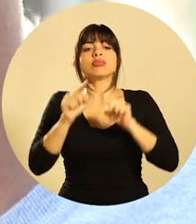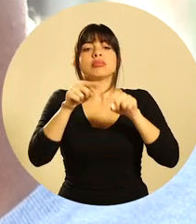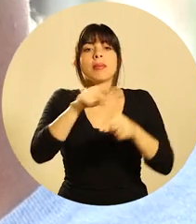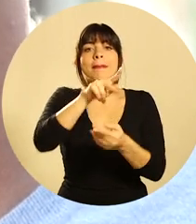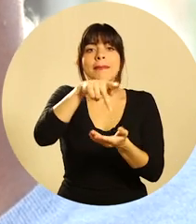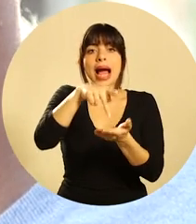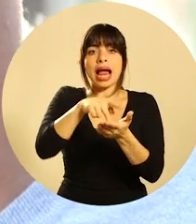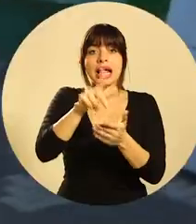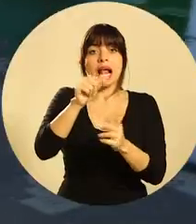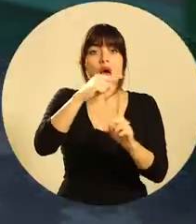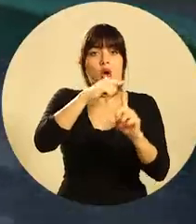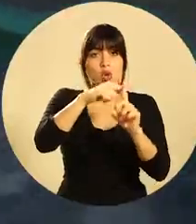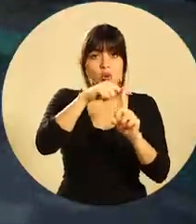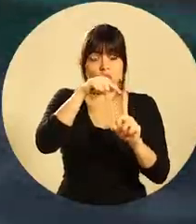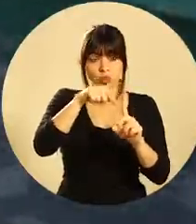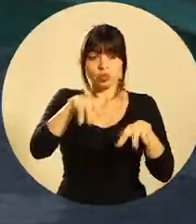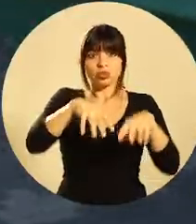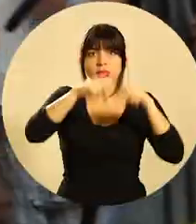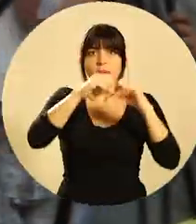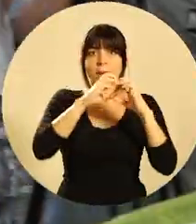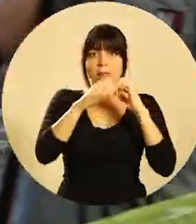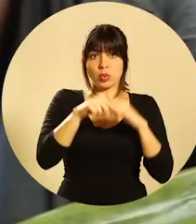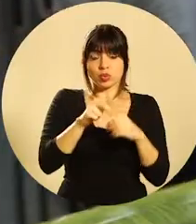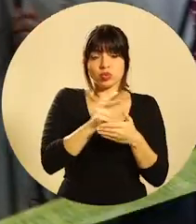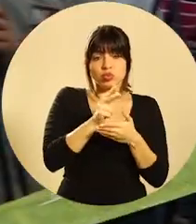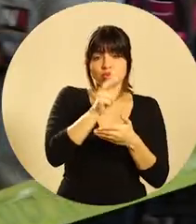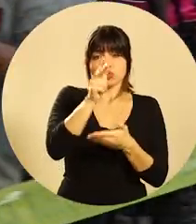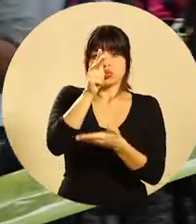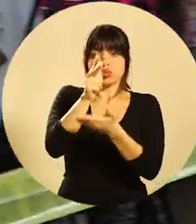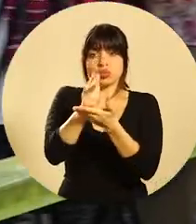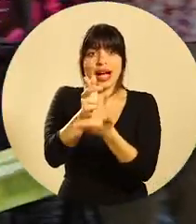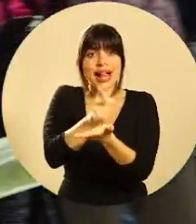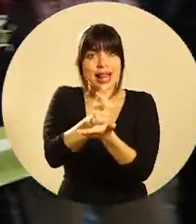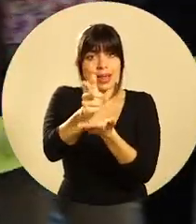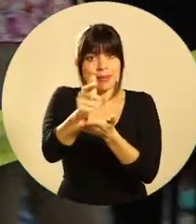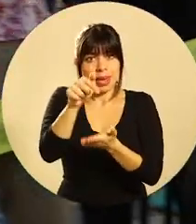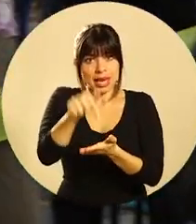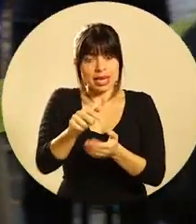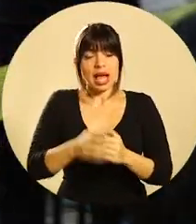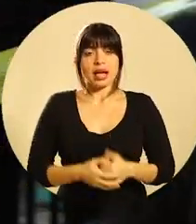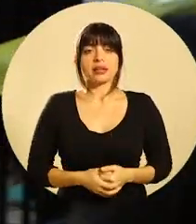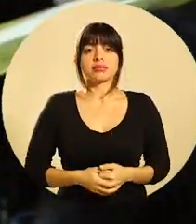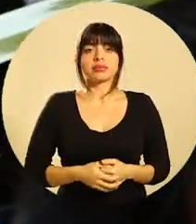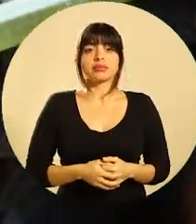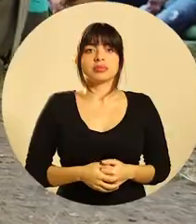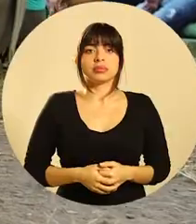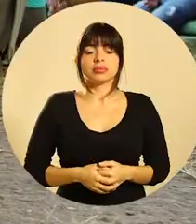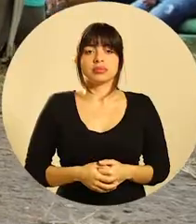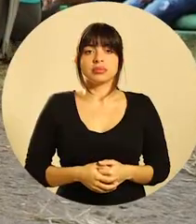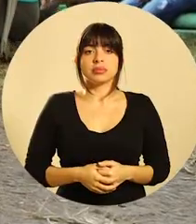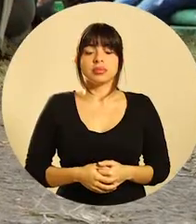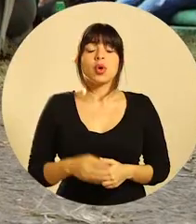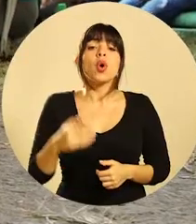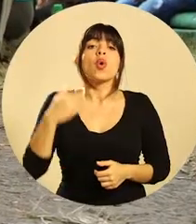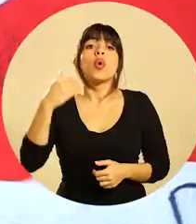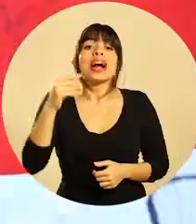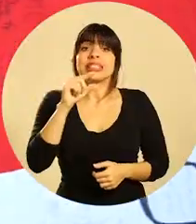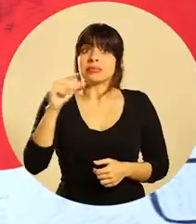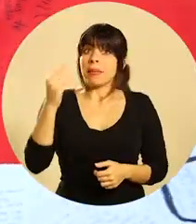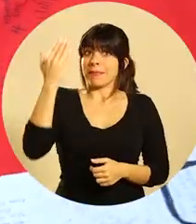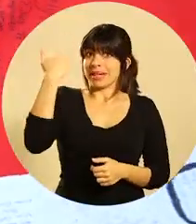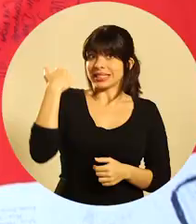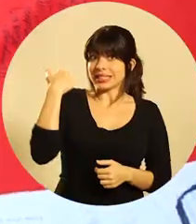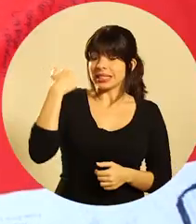parque aquí de La Cruz, donde vamos a coger el bus, el cual nos lleva hasta Liberia. En cuanto vimos